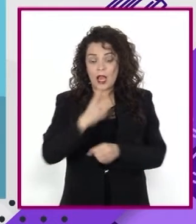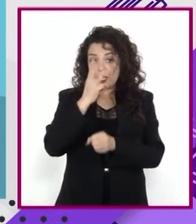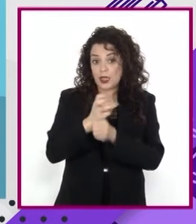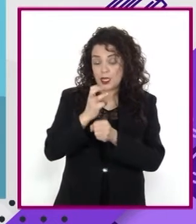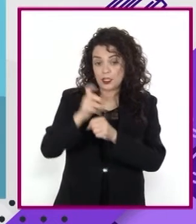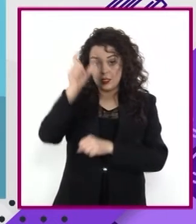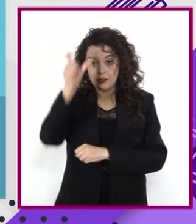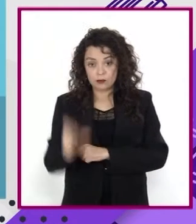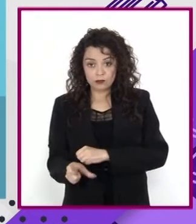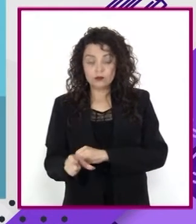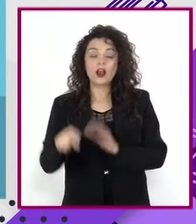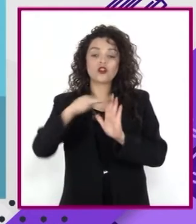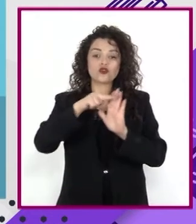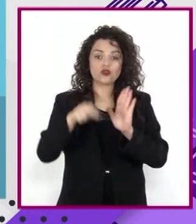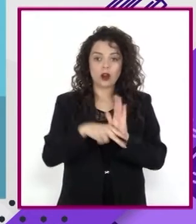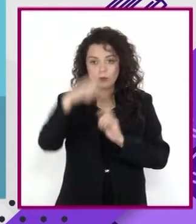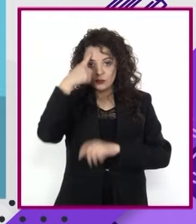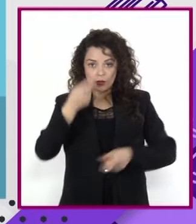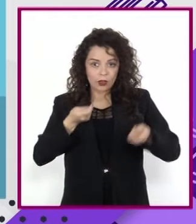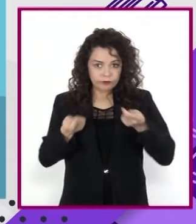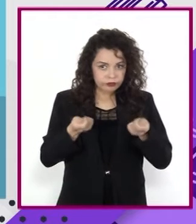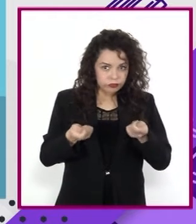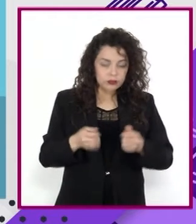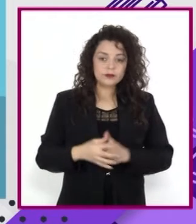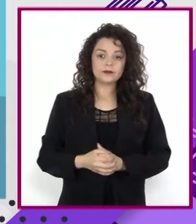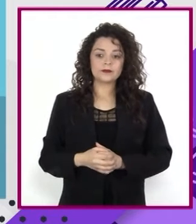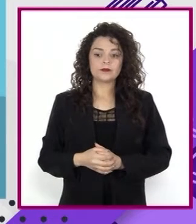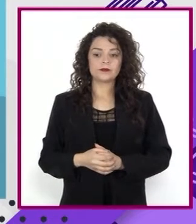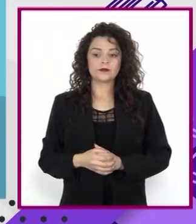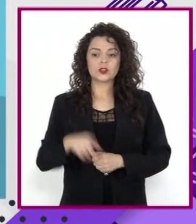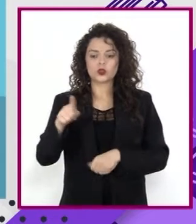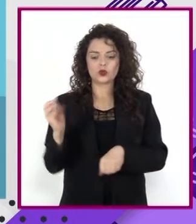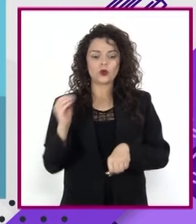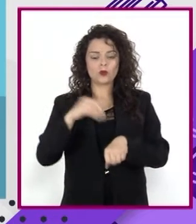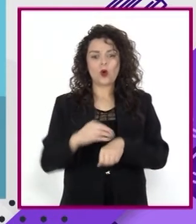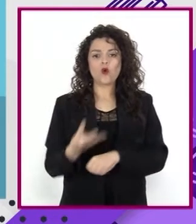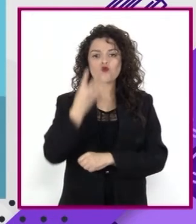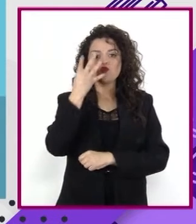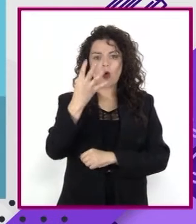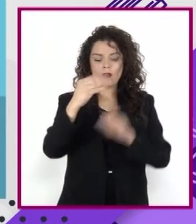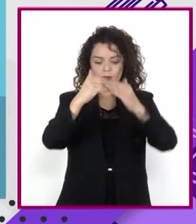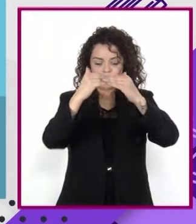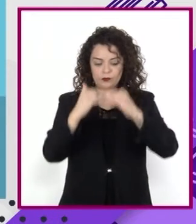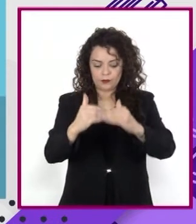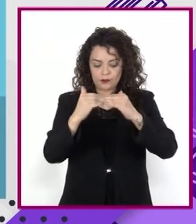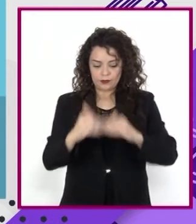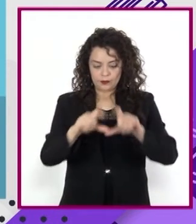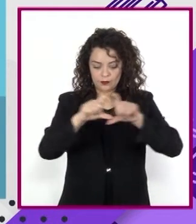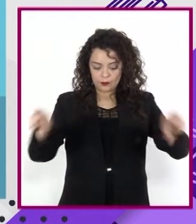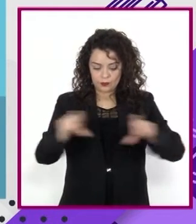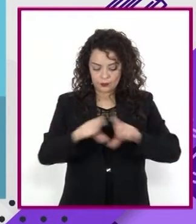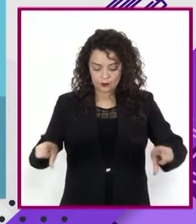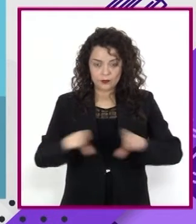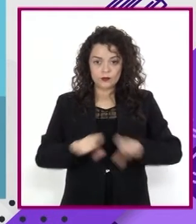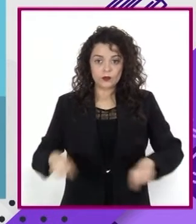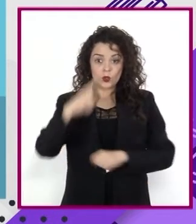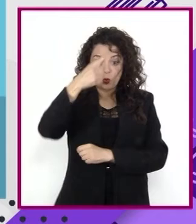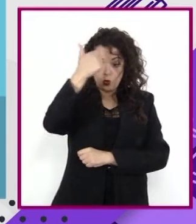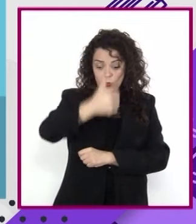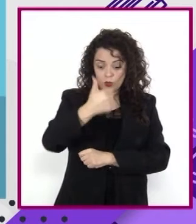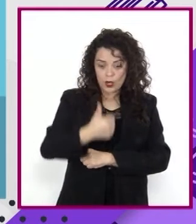columna, normas que las regulan. Pongan 4 filas abajo del primer ámbito, colocando en cada